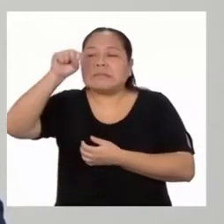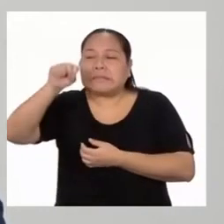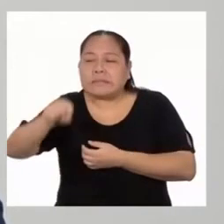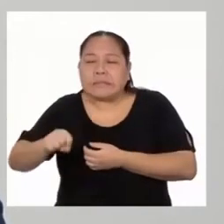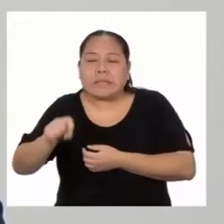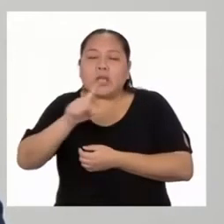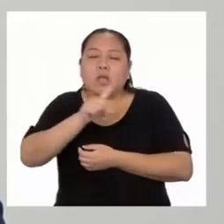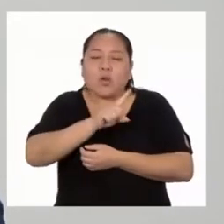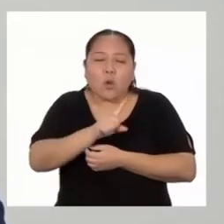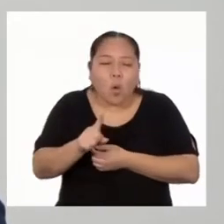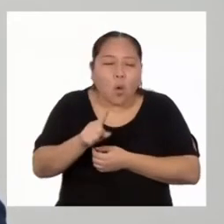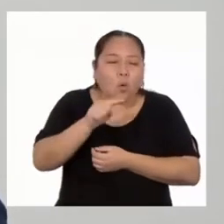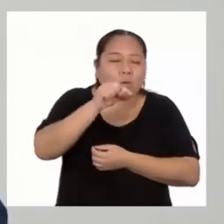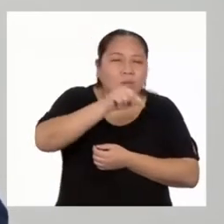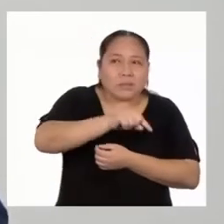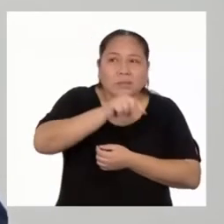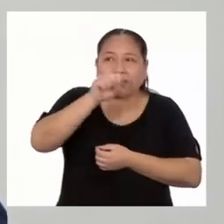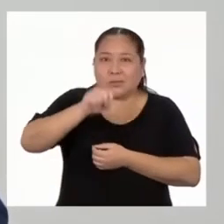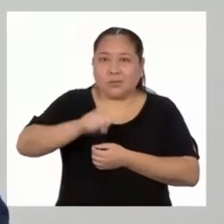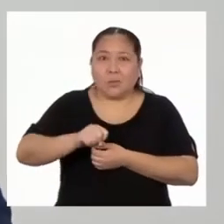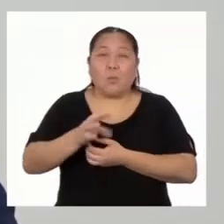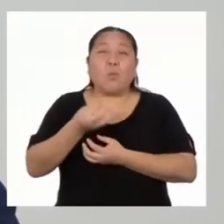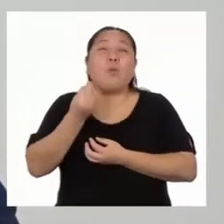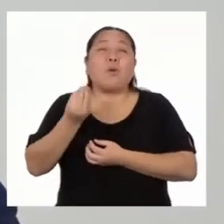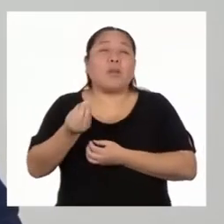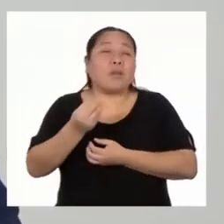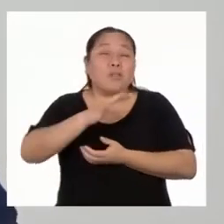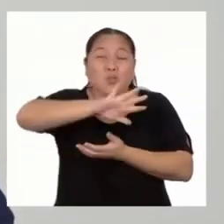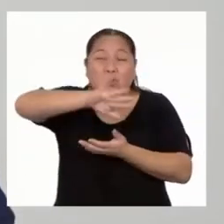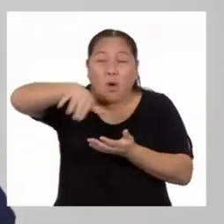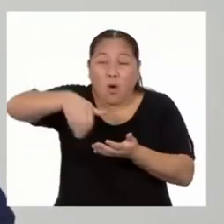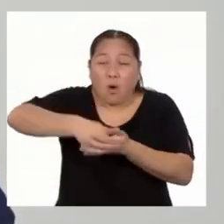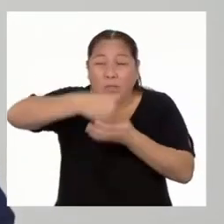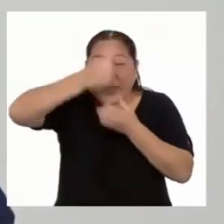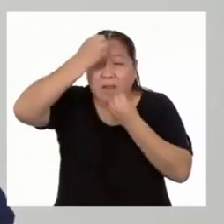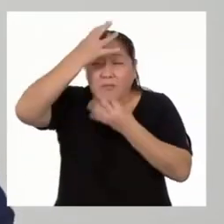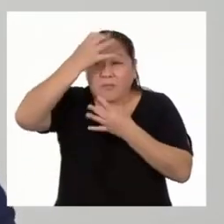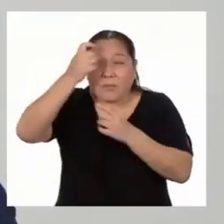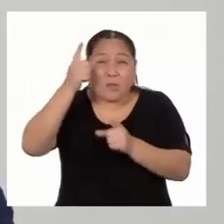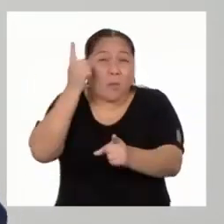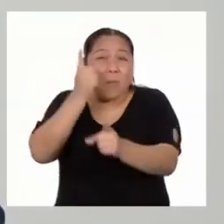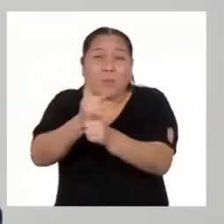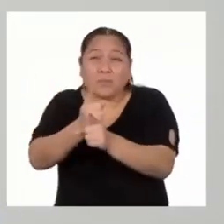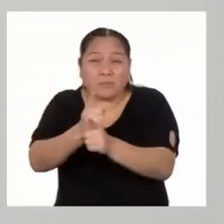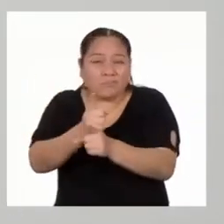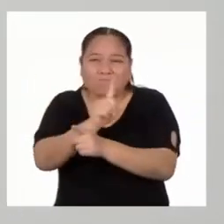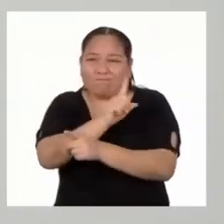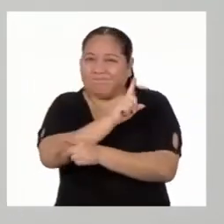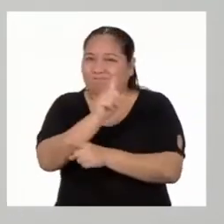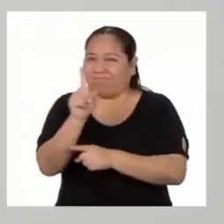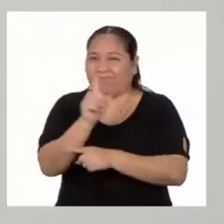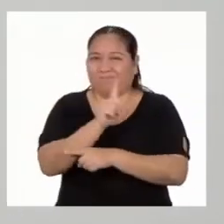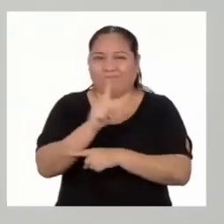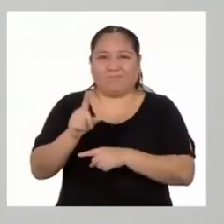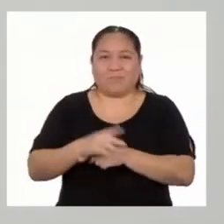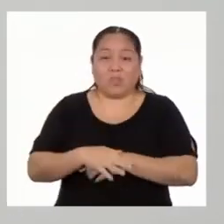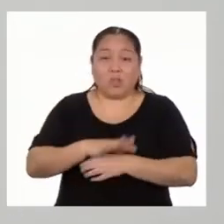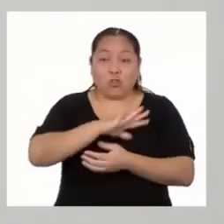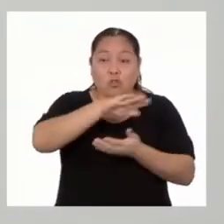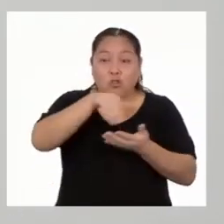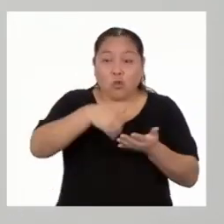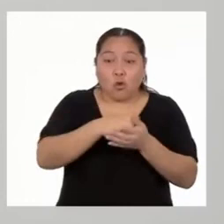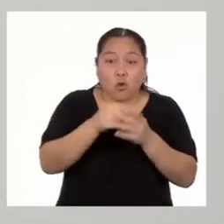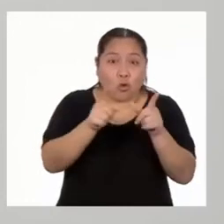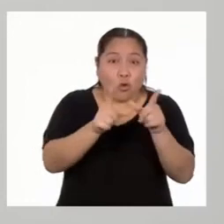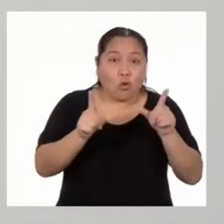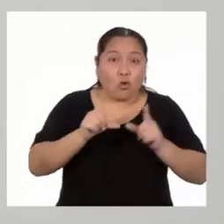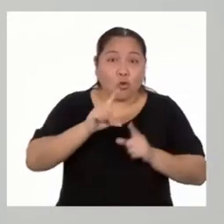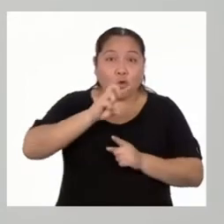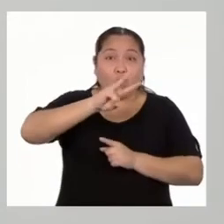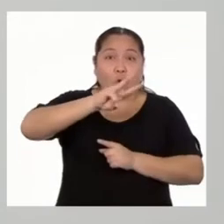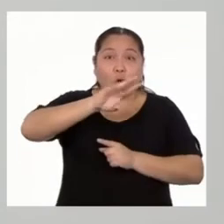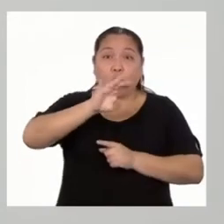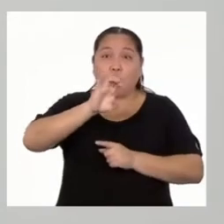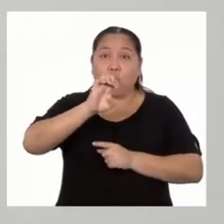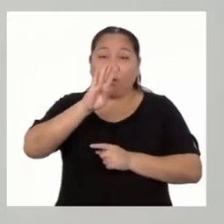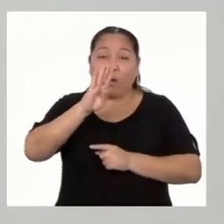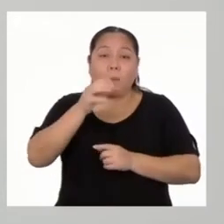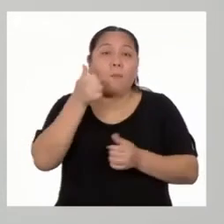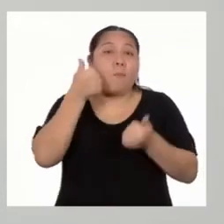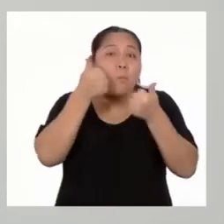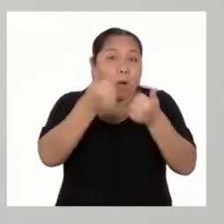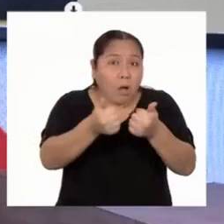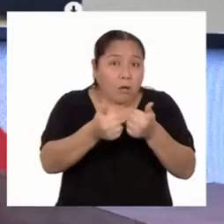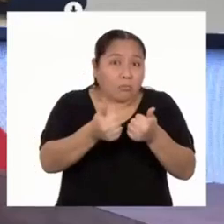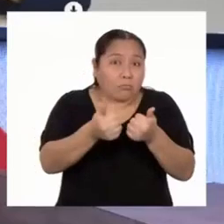toda la información que se encuentra es exacta y no todos los sitios web son buenos y